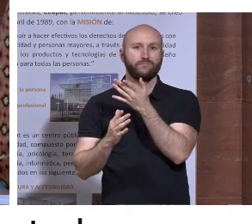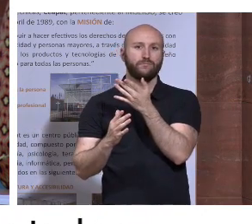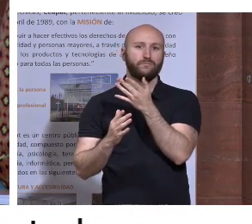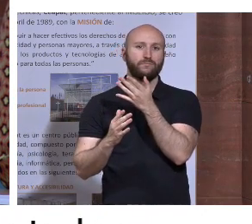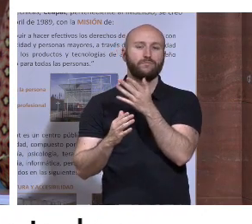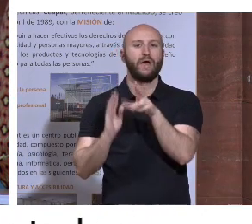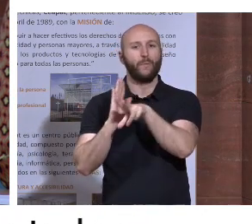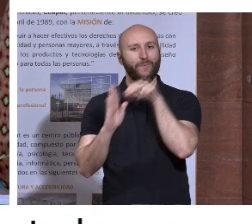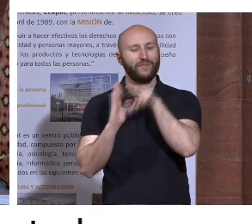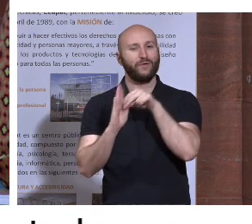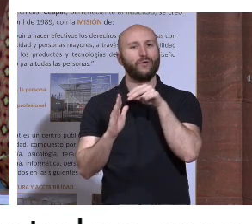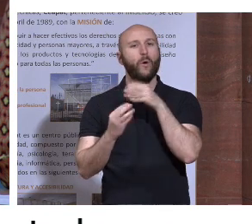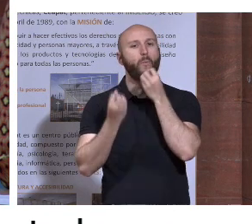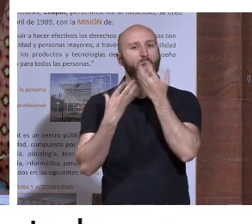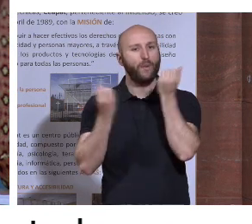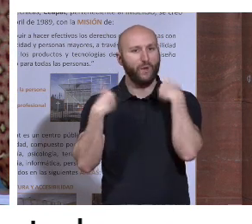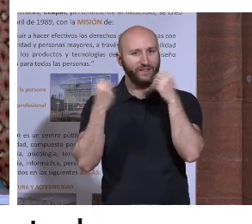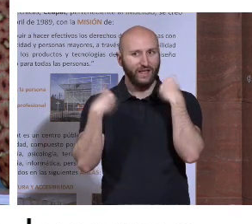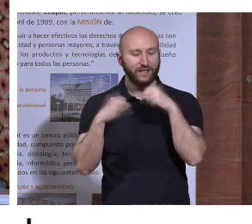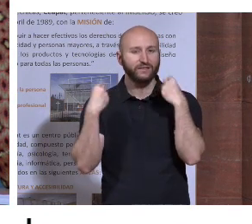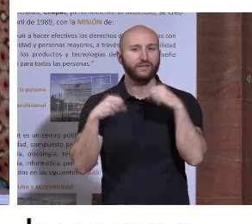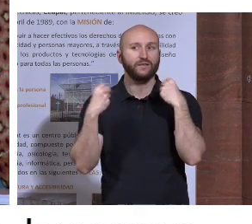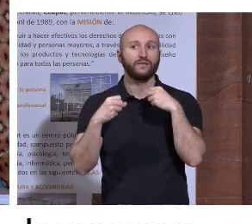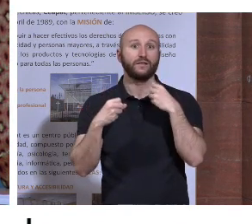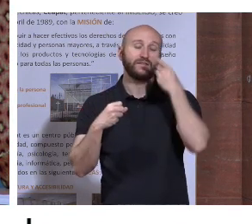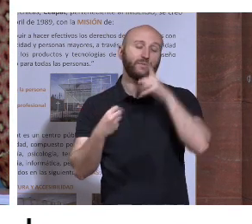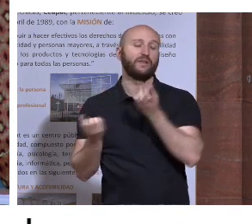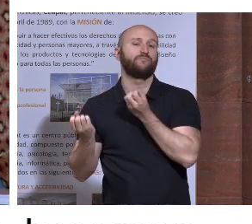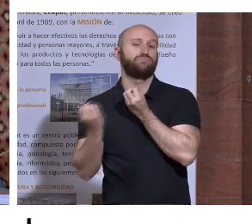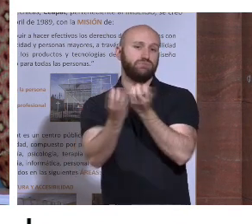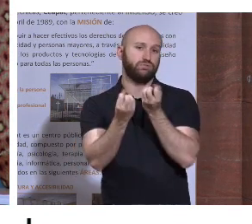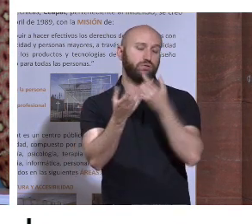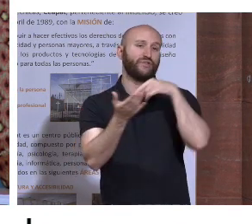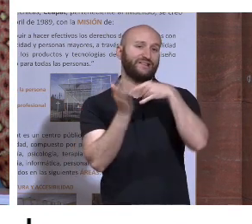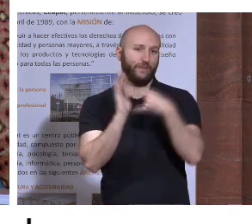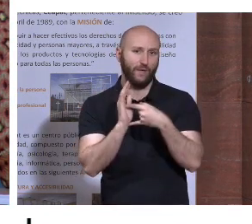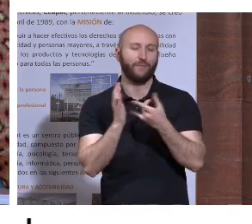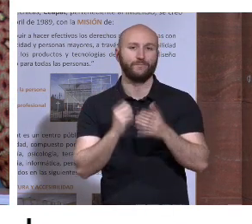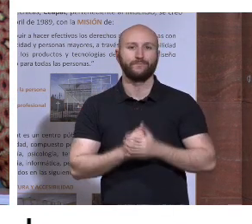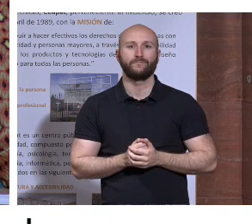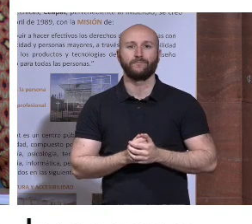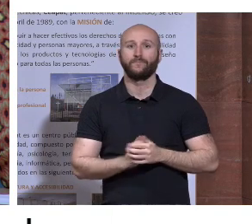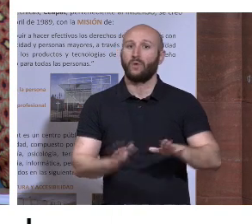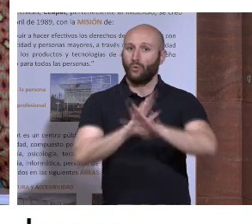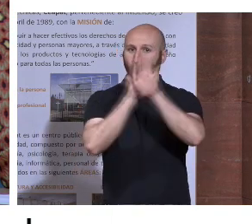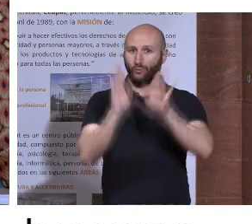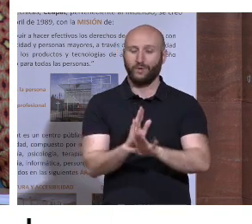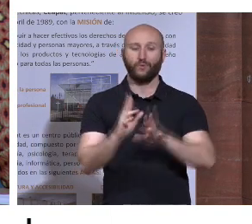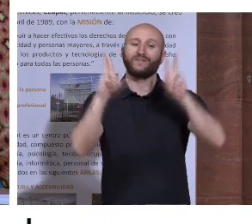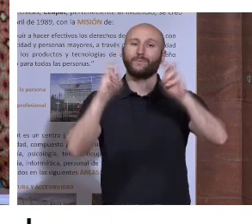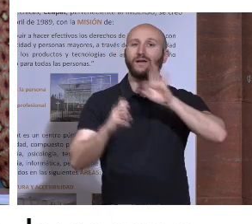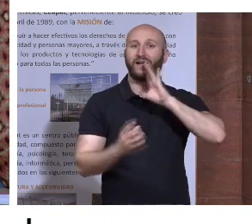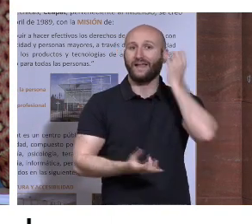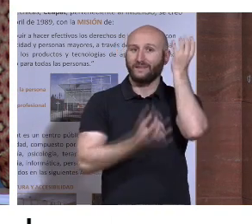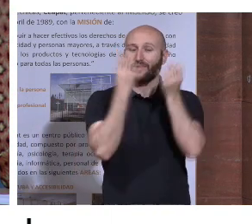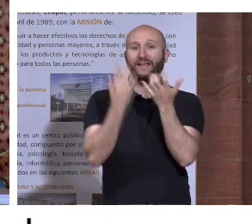un vídeo de buenas prácticas y póster informativo sobre el sistema, etcétera. Y por último, sobre esta actividad, si alguien